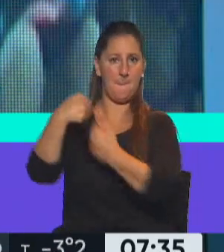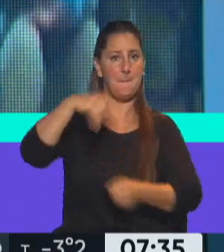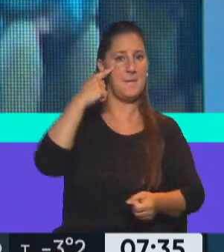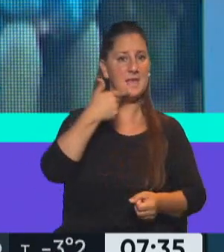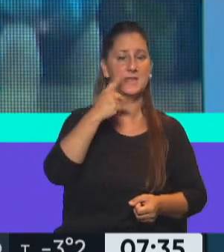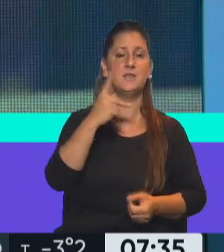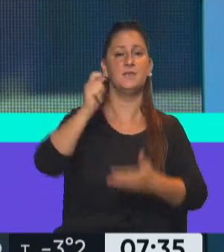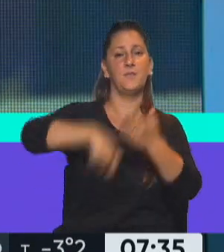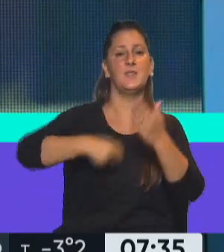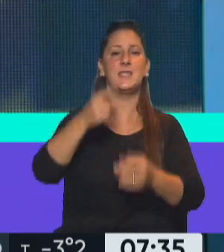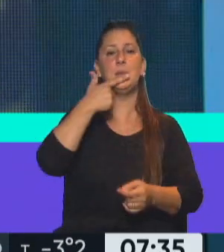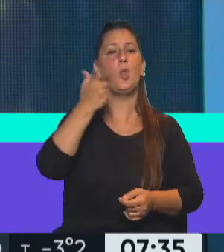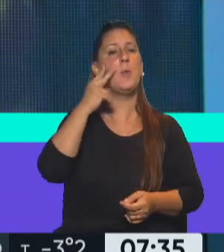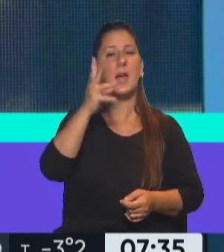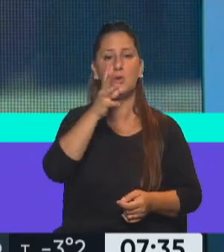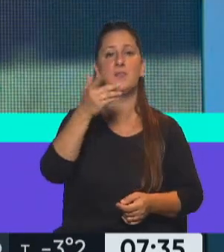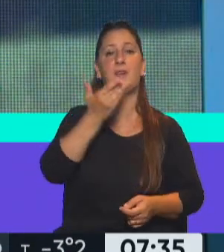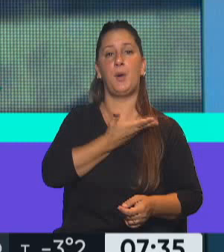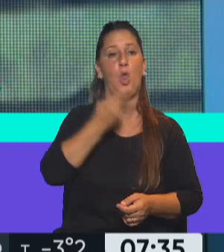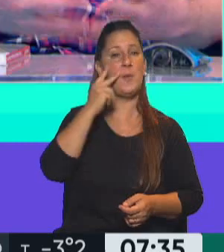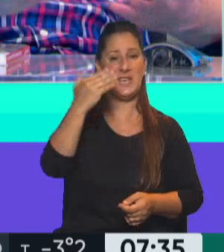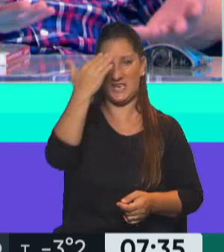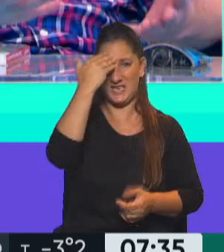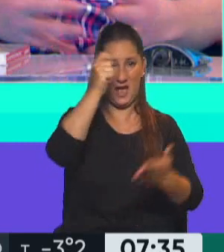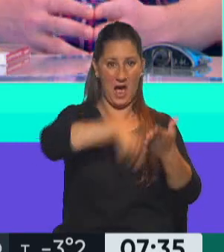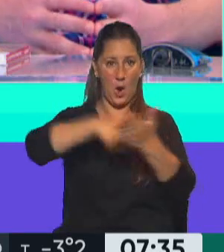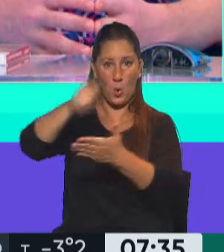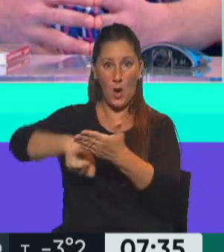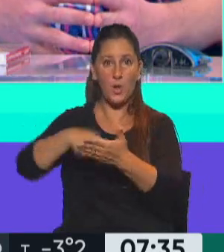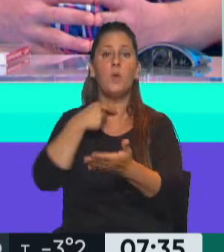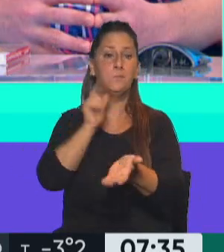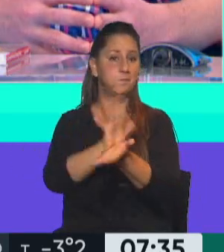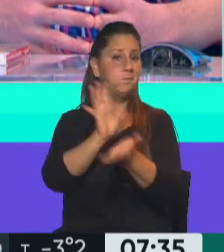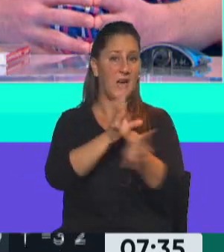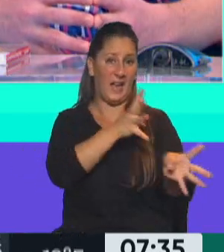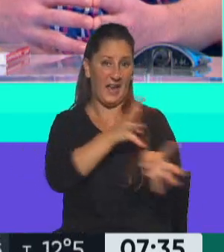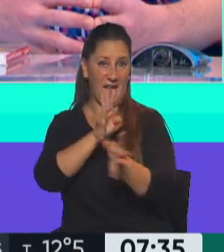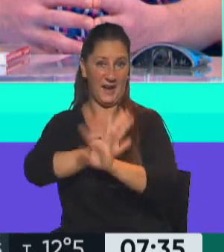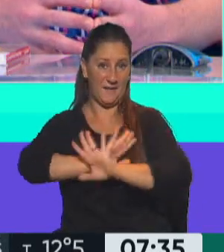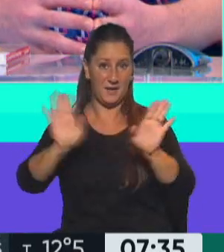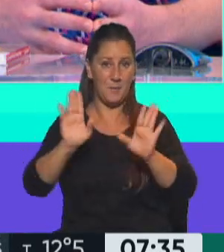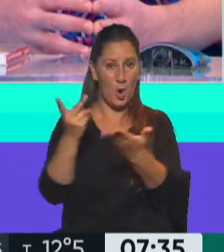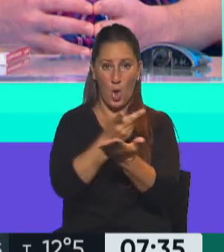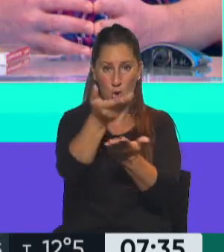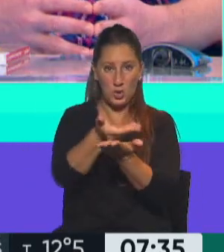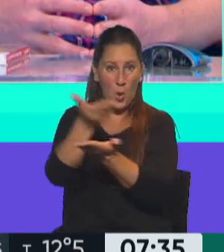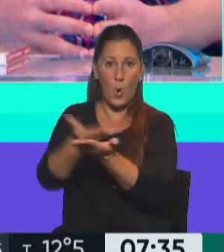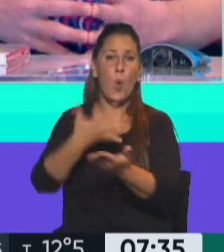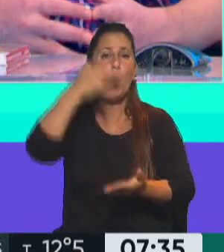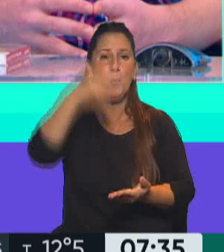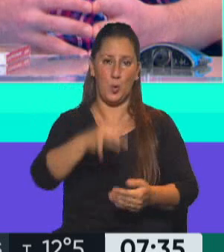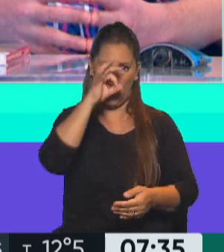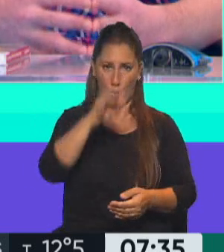en septiembre de 2014 y febrero de 2015, que tenían por objetivo terminar con la guerra. Y estos acuerdos nunca se cumplieron, en principio